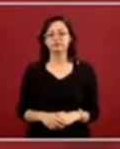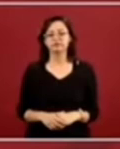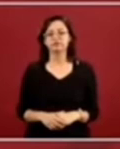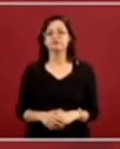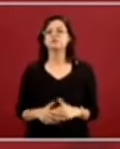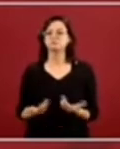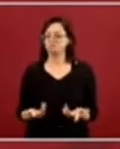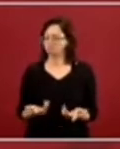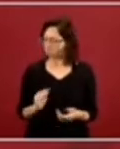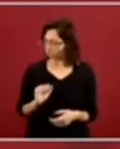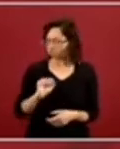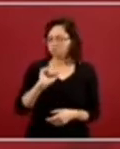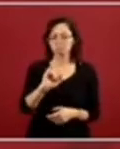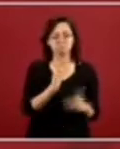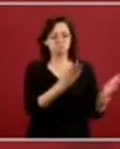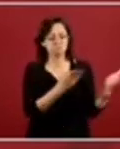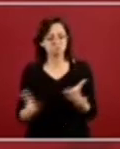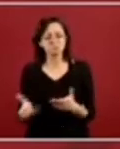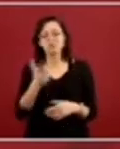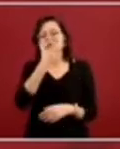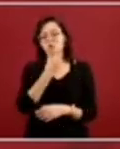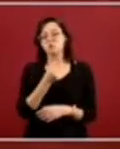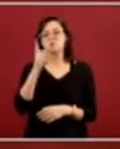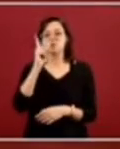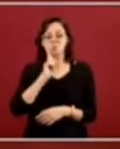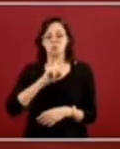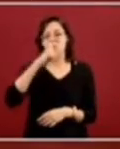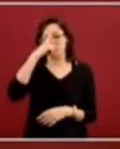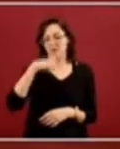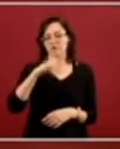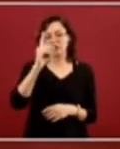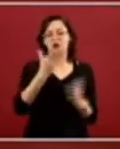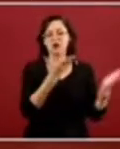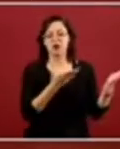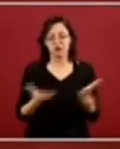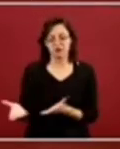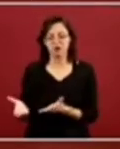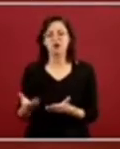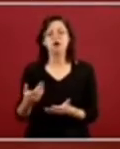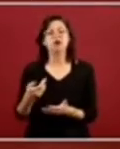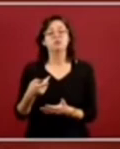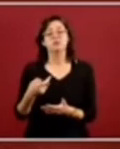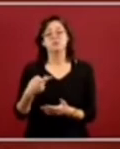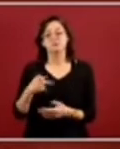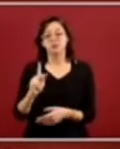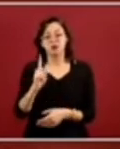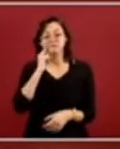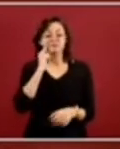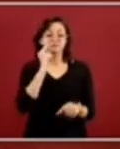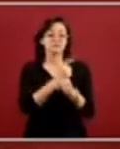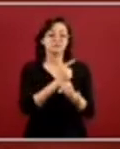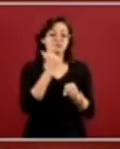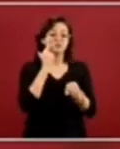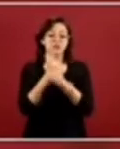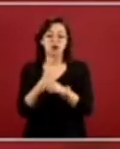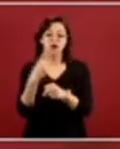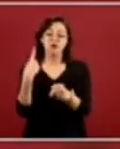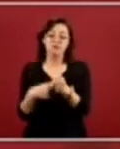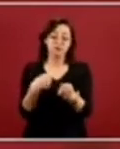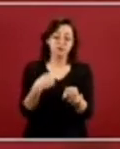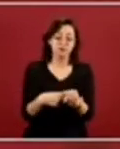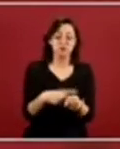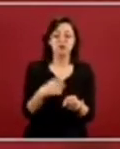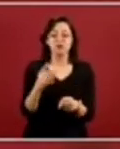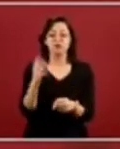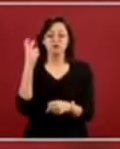darles todas las facilidades a ellas y a ellos y también ayudar a que podamos identificar si existiera alguna persona